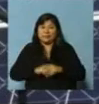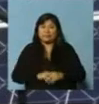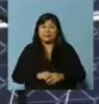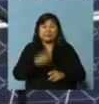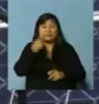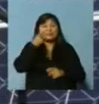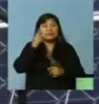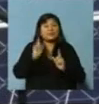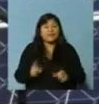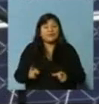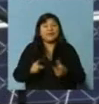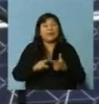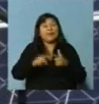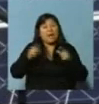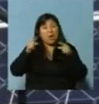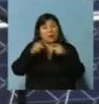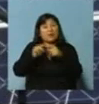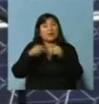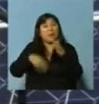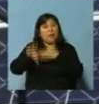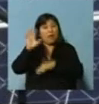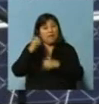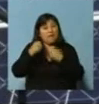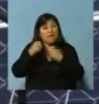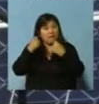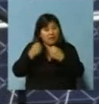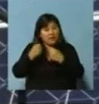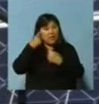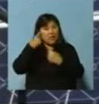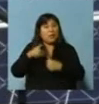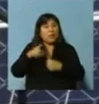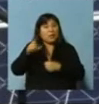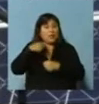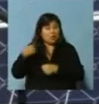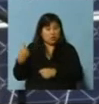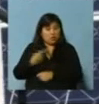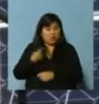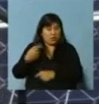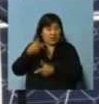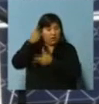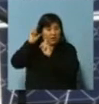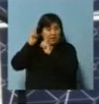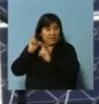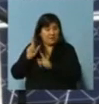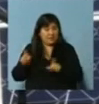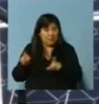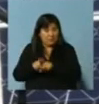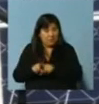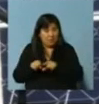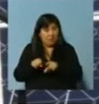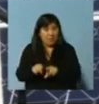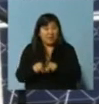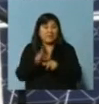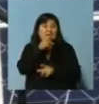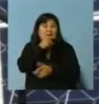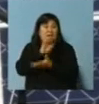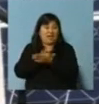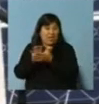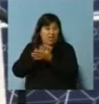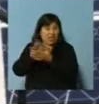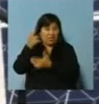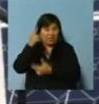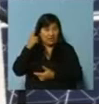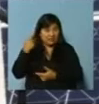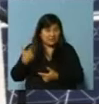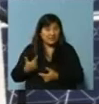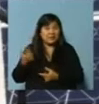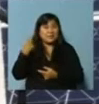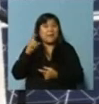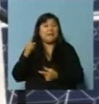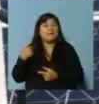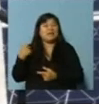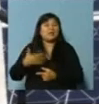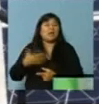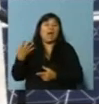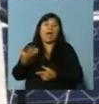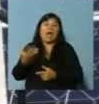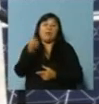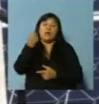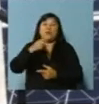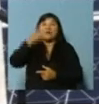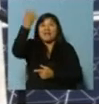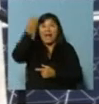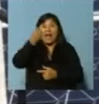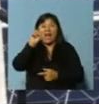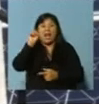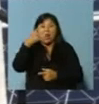Además, el desafío era fuerte porque no teníamos experiencias sobre este esquema de generación y aprovechamiento